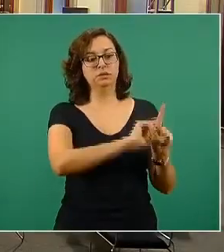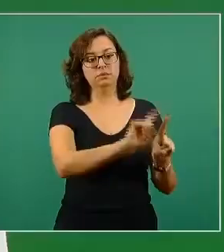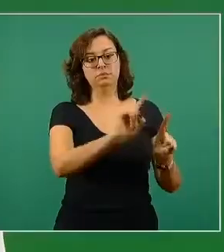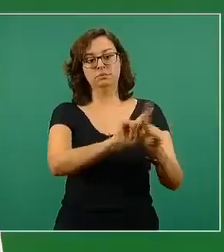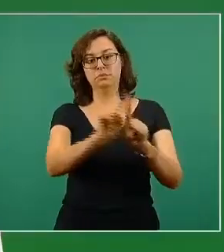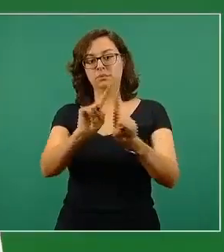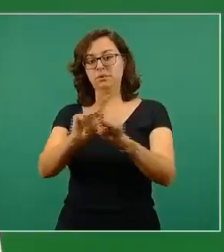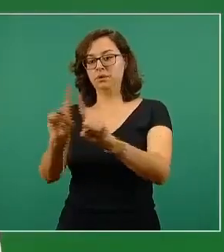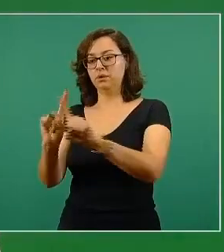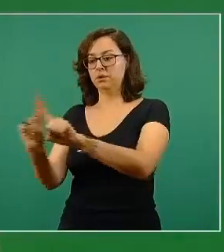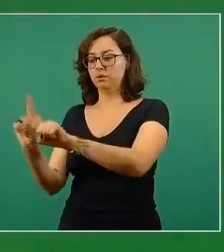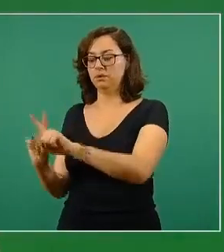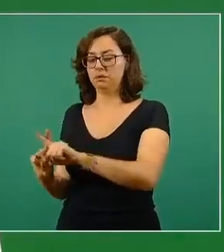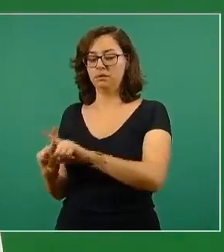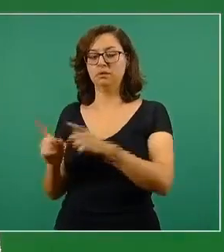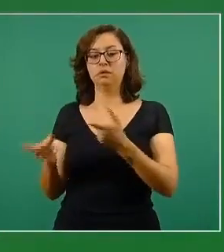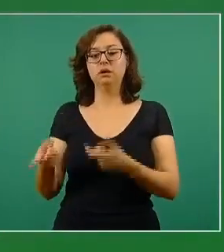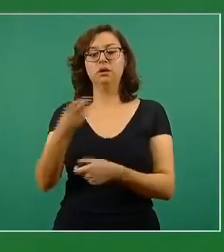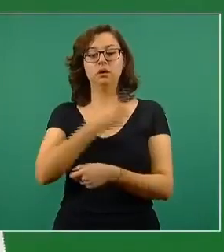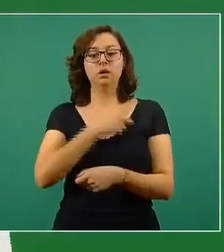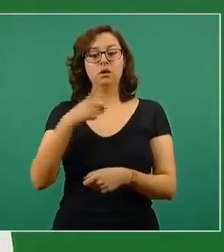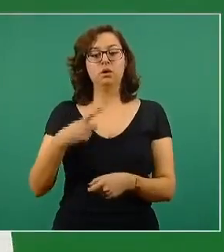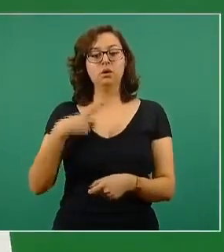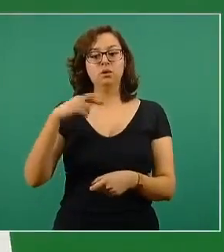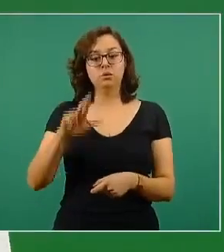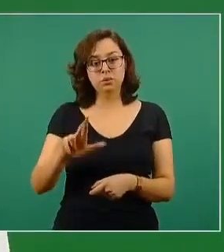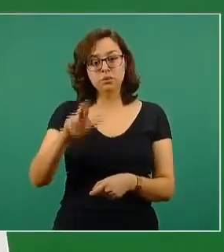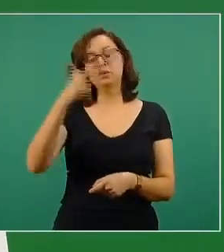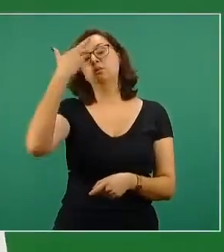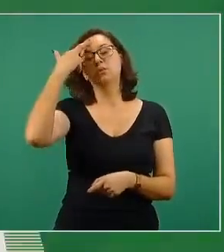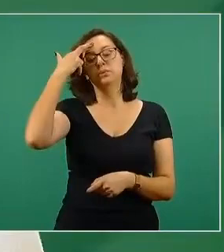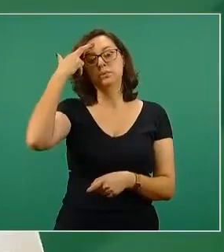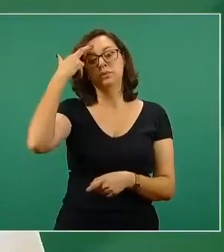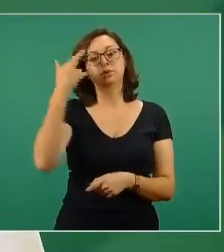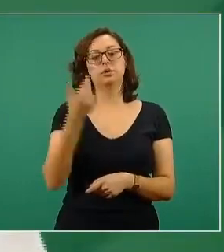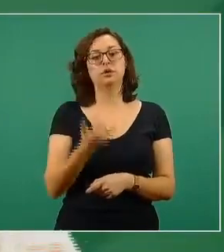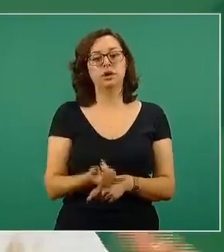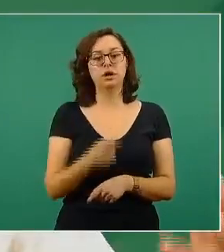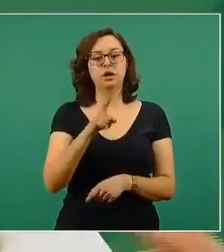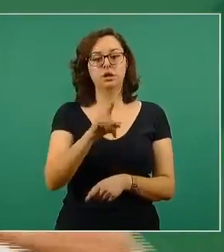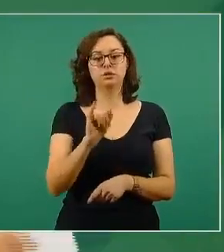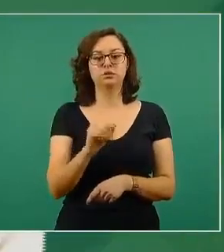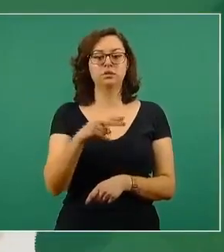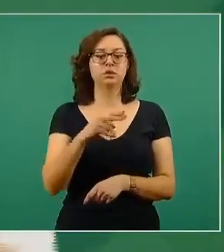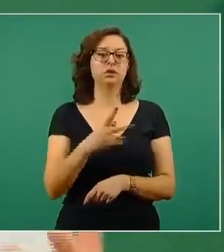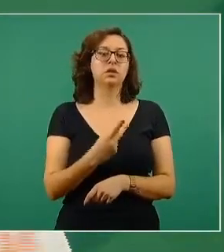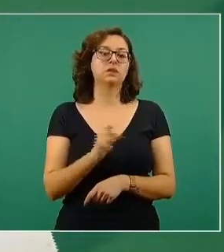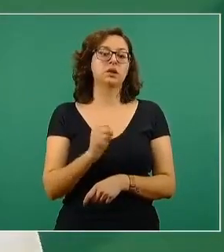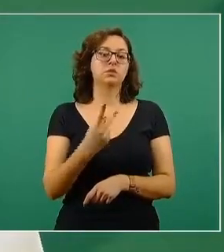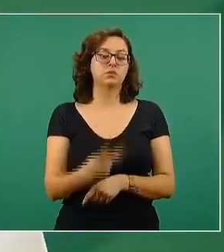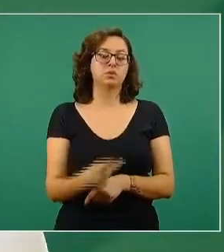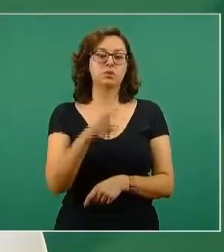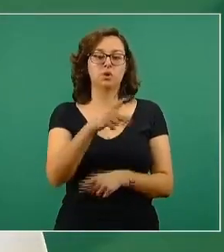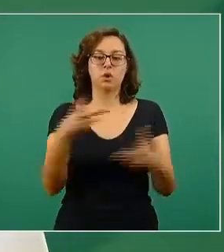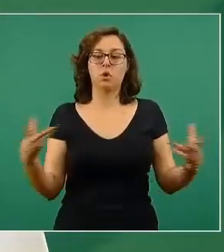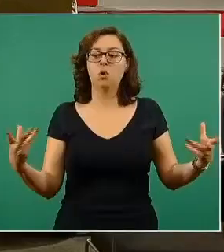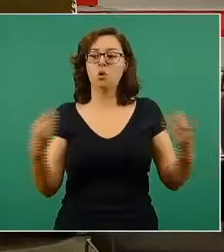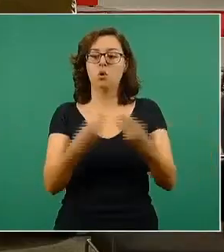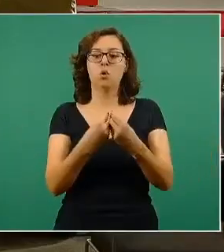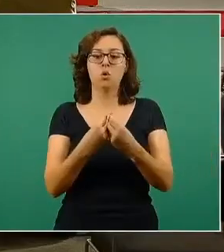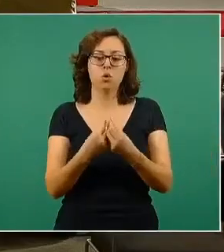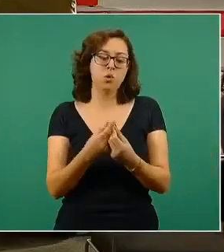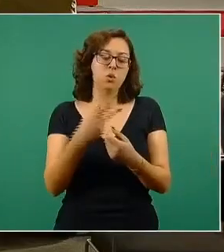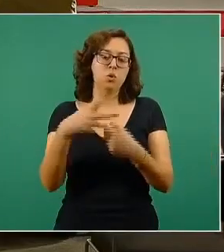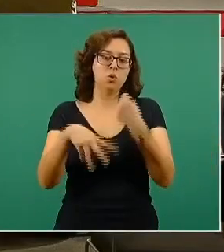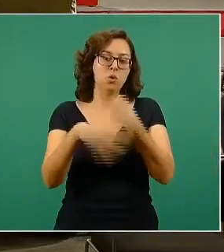con las que hemos venido trabajando, recordarán que encabezadas por el Instituto Nacional de Salud Pública, se estableció un consorcio de 14